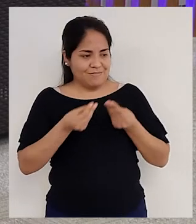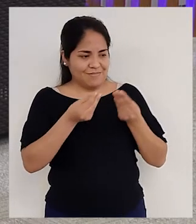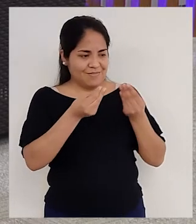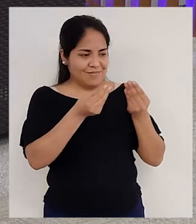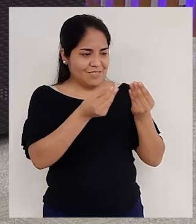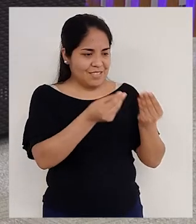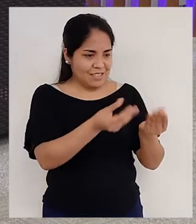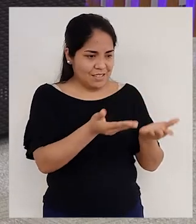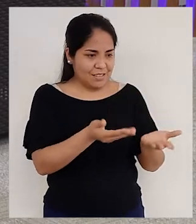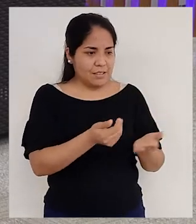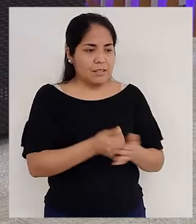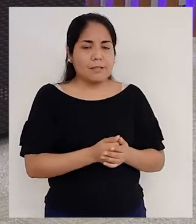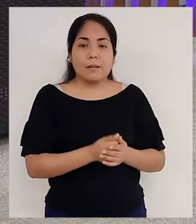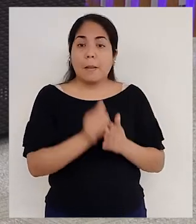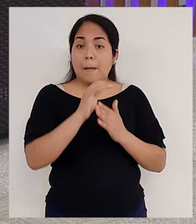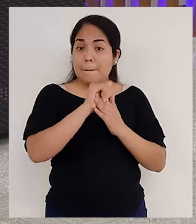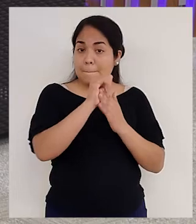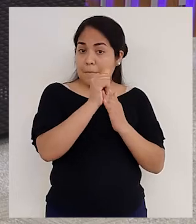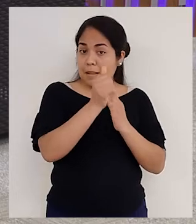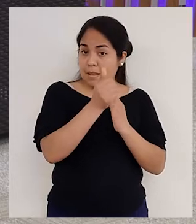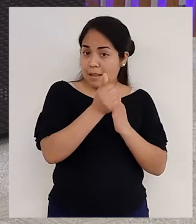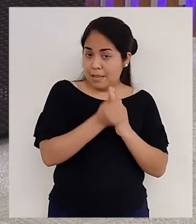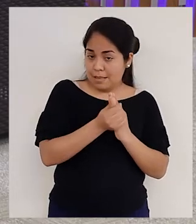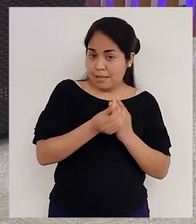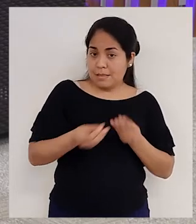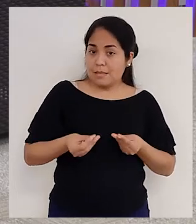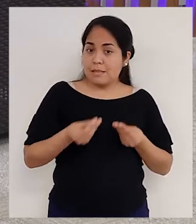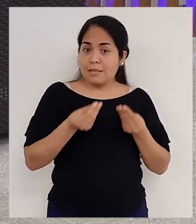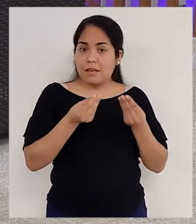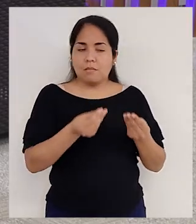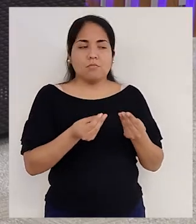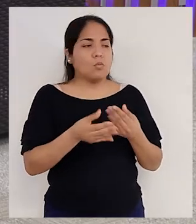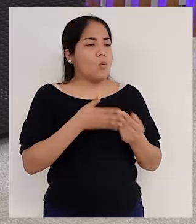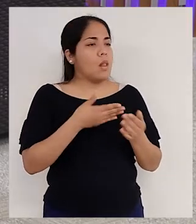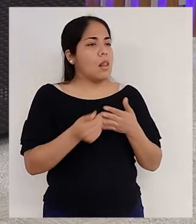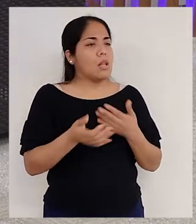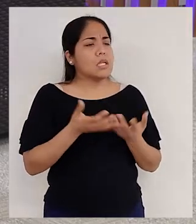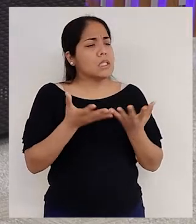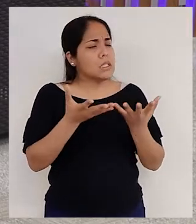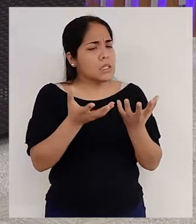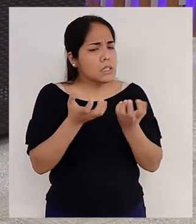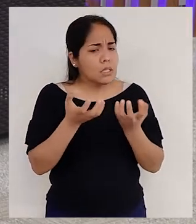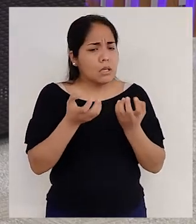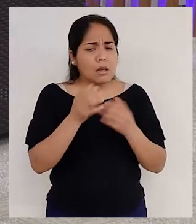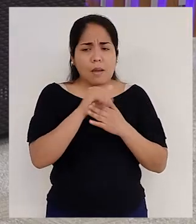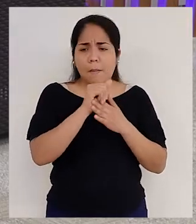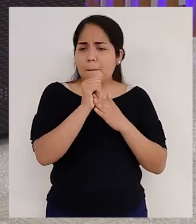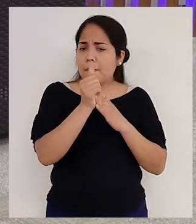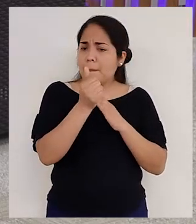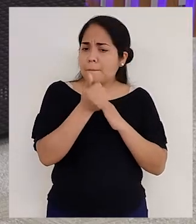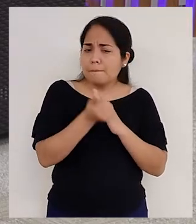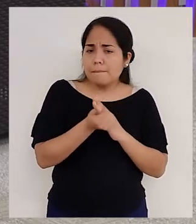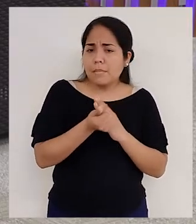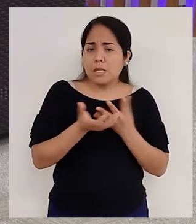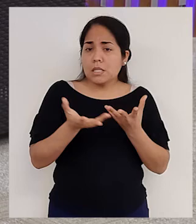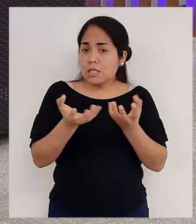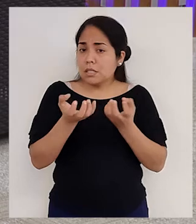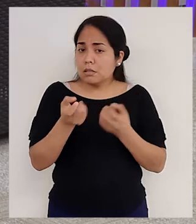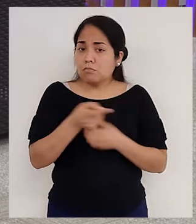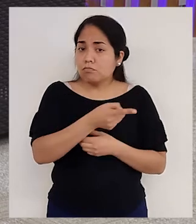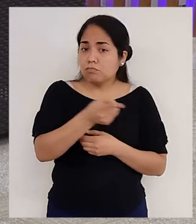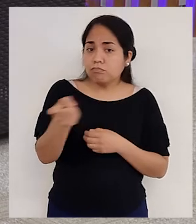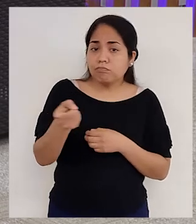usted, muchas gracias. Estas deliciosas empanadas, disfrútenlo. Sí, qué bonito. Cualquiera que quiera tener estas